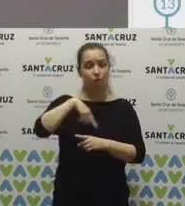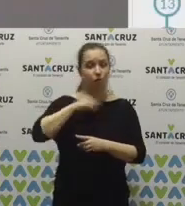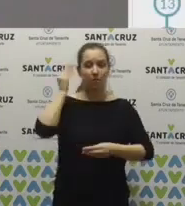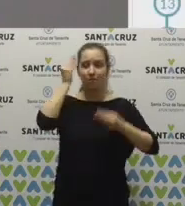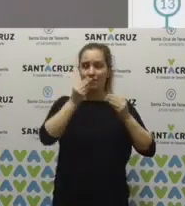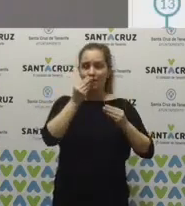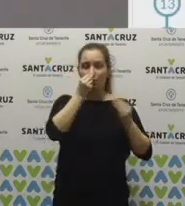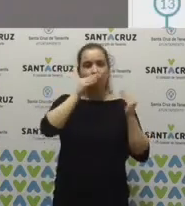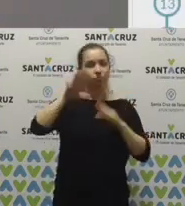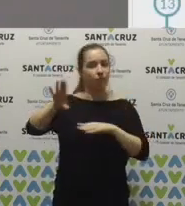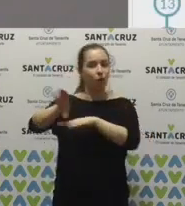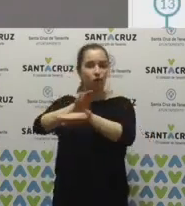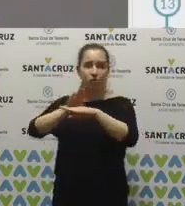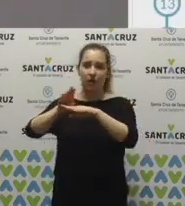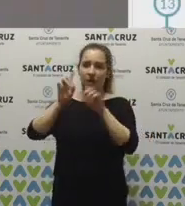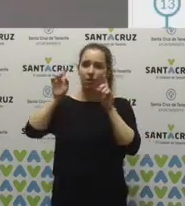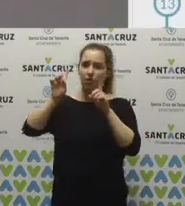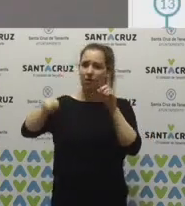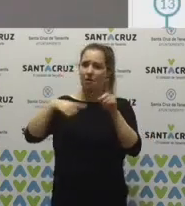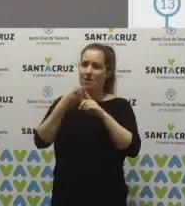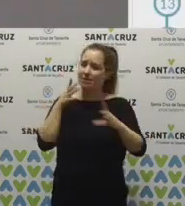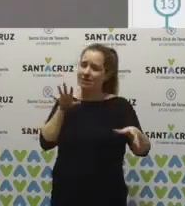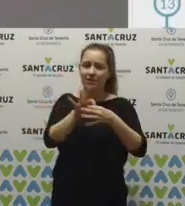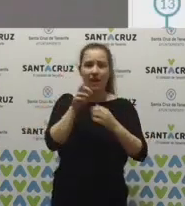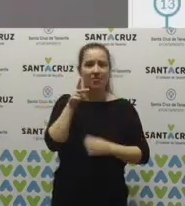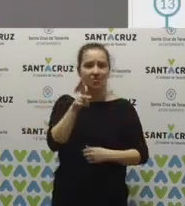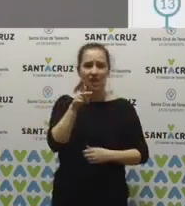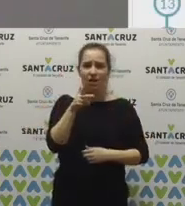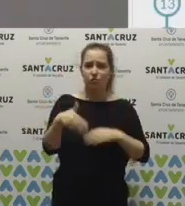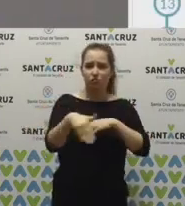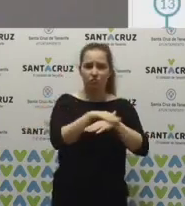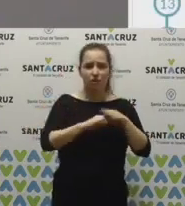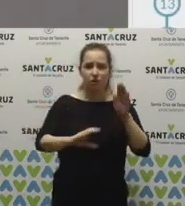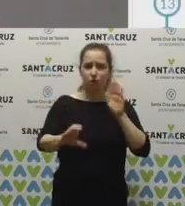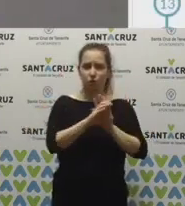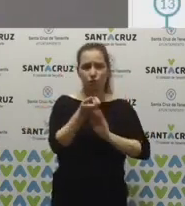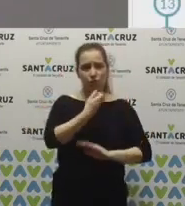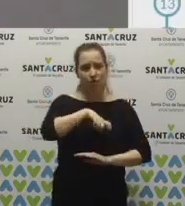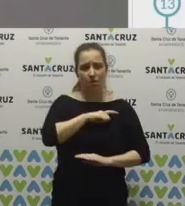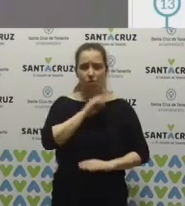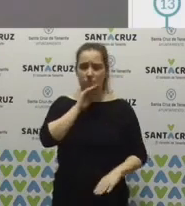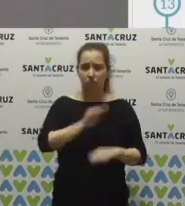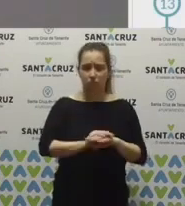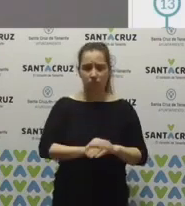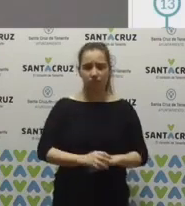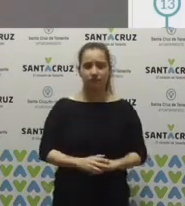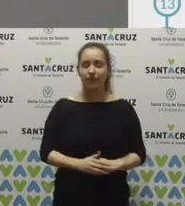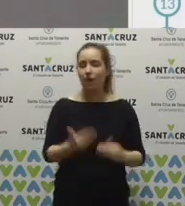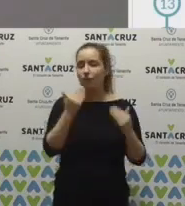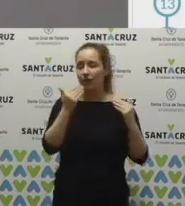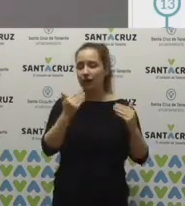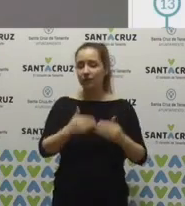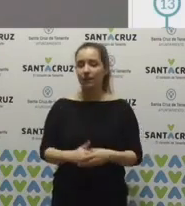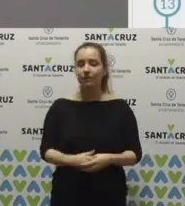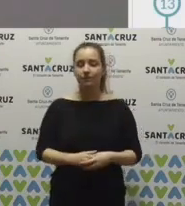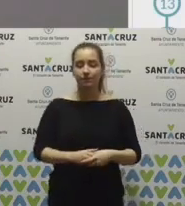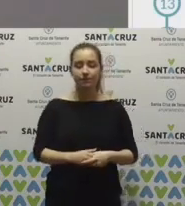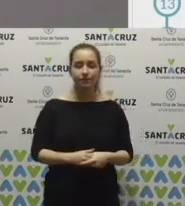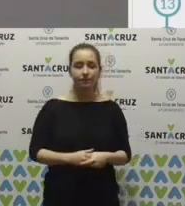y en base a los derechos fundamentales de la propia constitución español muchas gracias